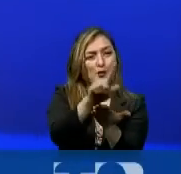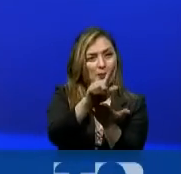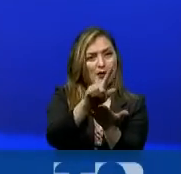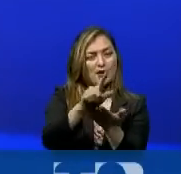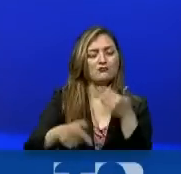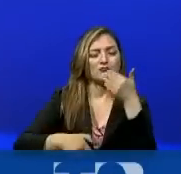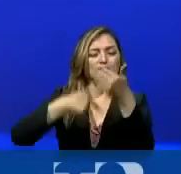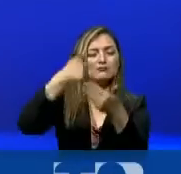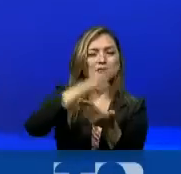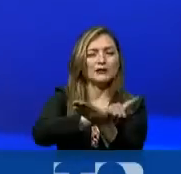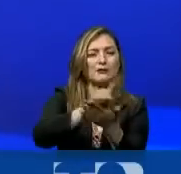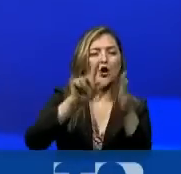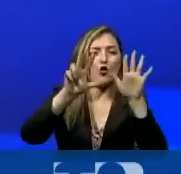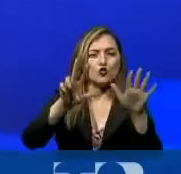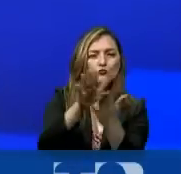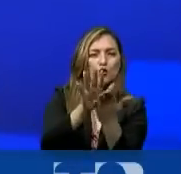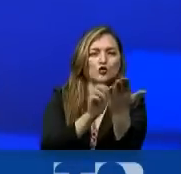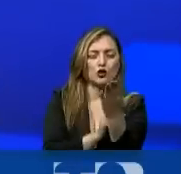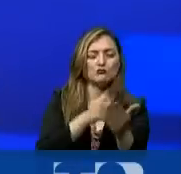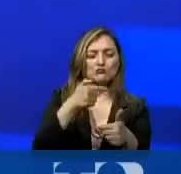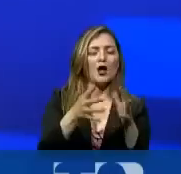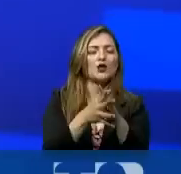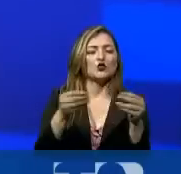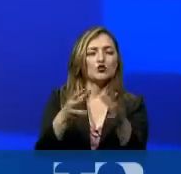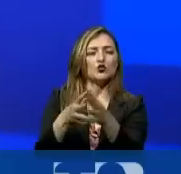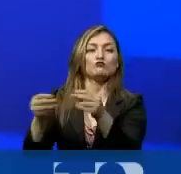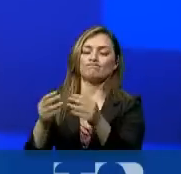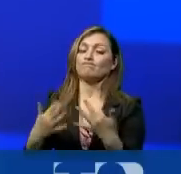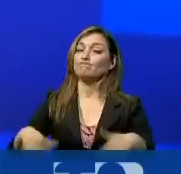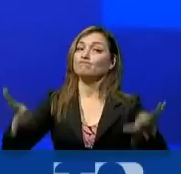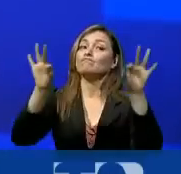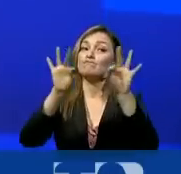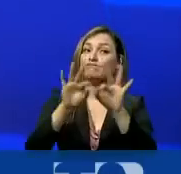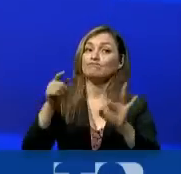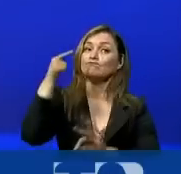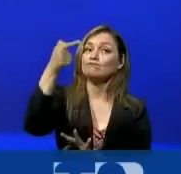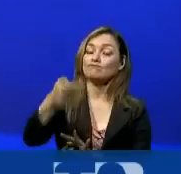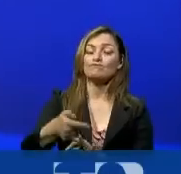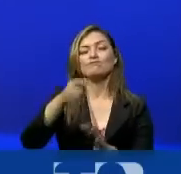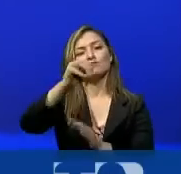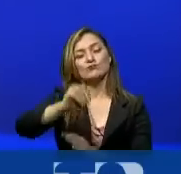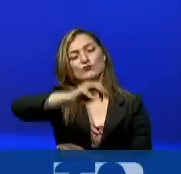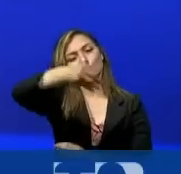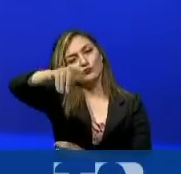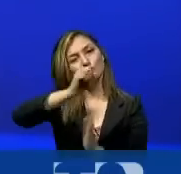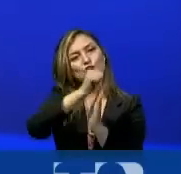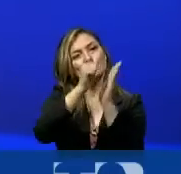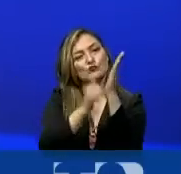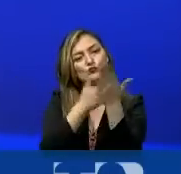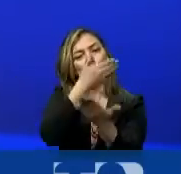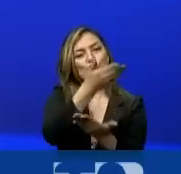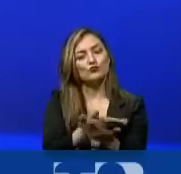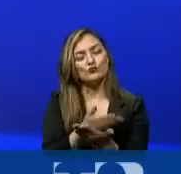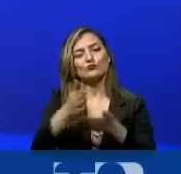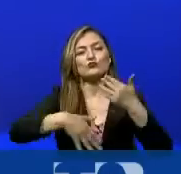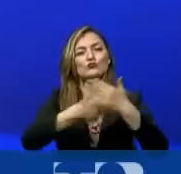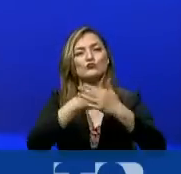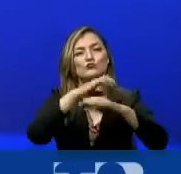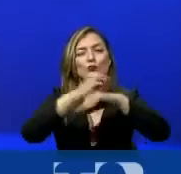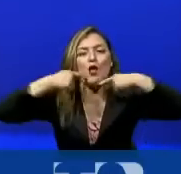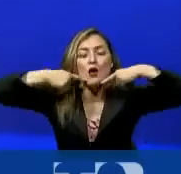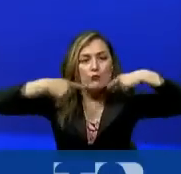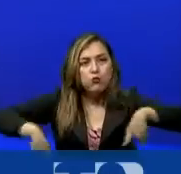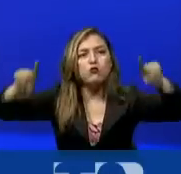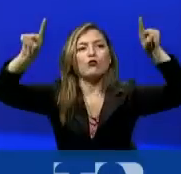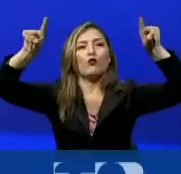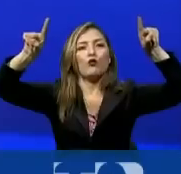importante avanzar y podríamos, en esta agenda que ahora vamos a presentar el próximo martes o miércoles, darle a conocer al país